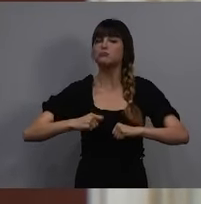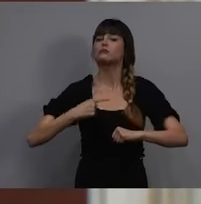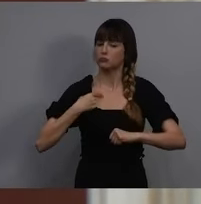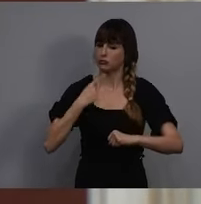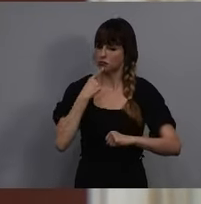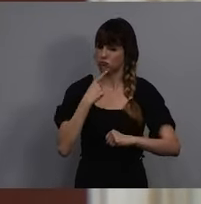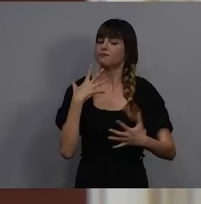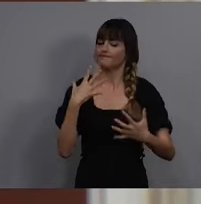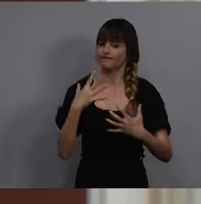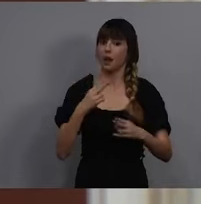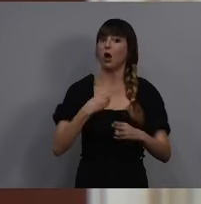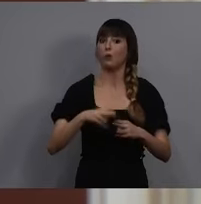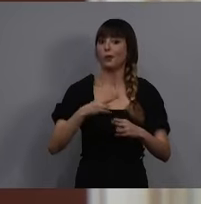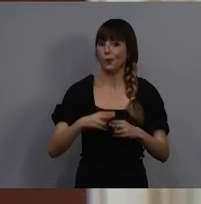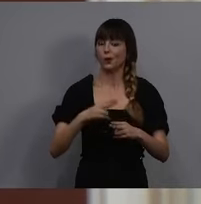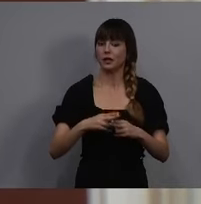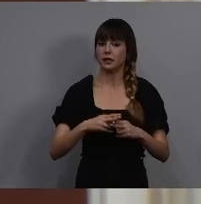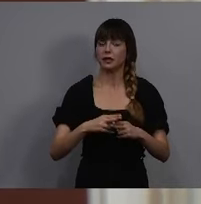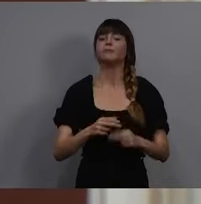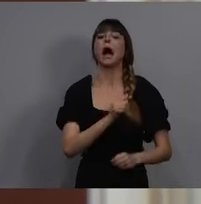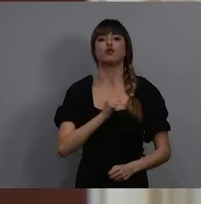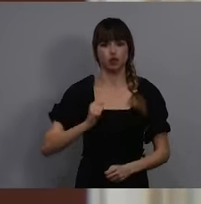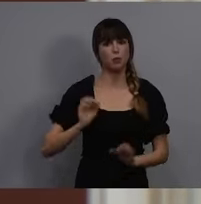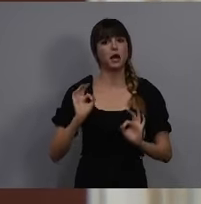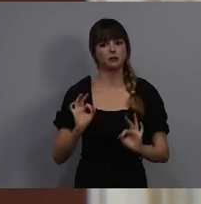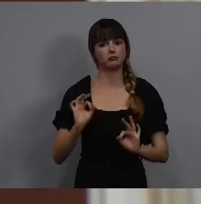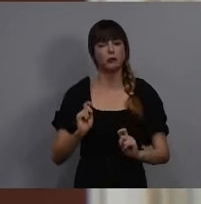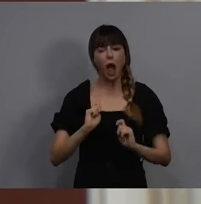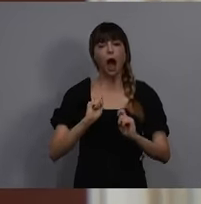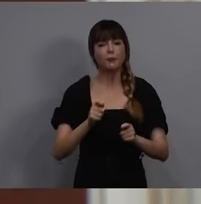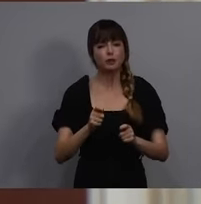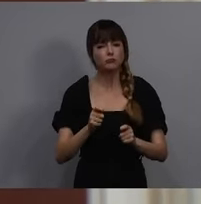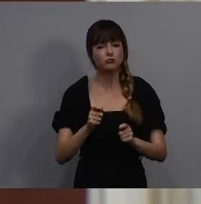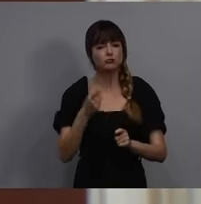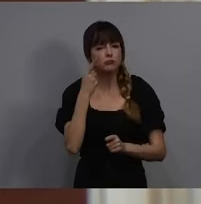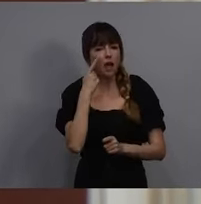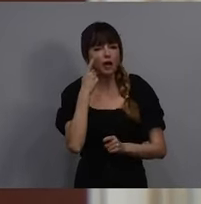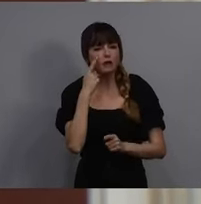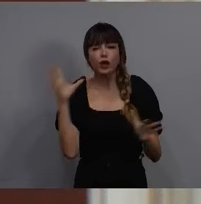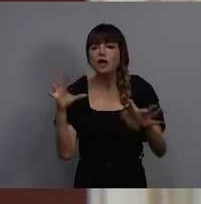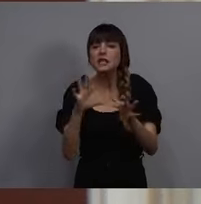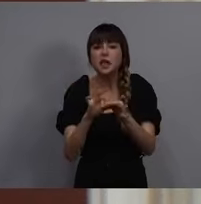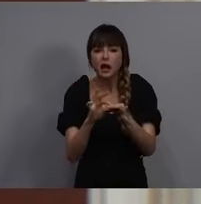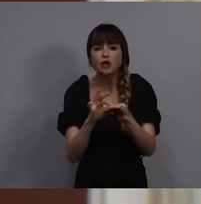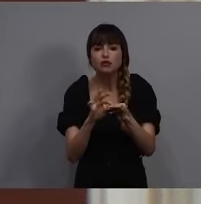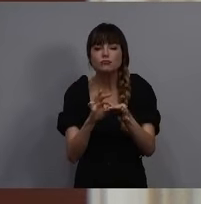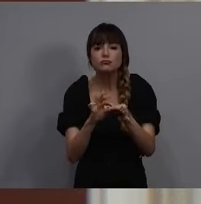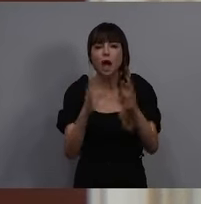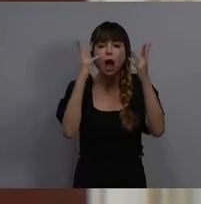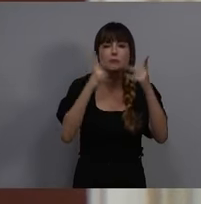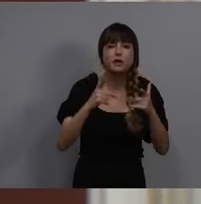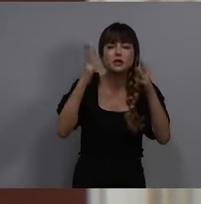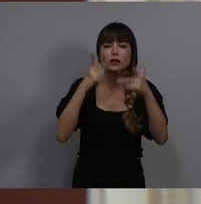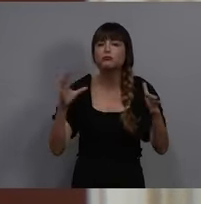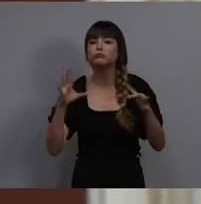relieve en la política local en la política autonómica lo que aporta un enfoque integrador de los distintos niveles de la administración